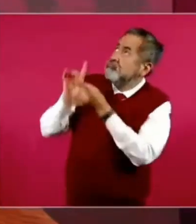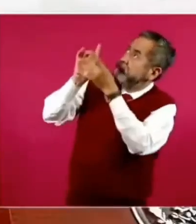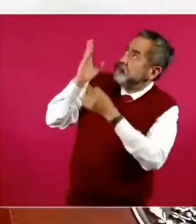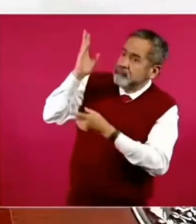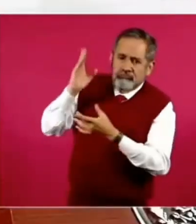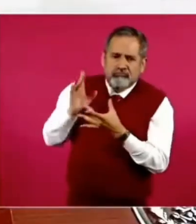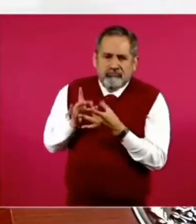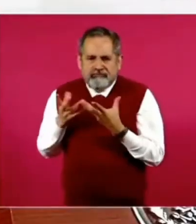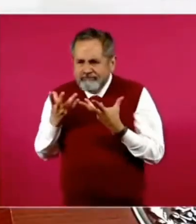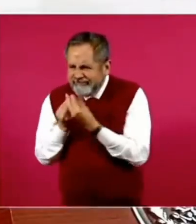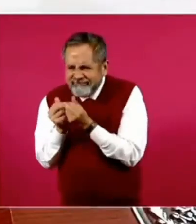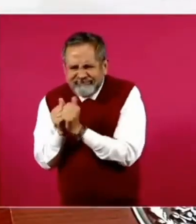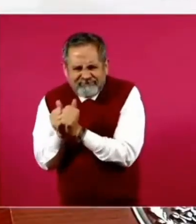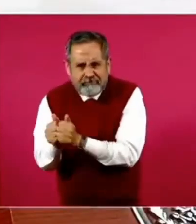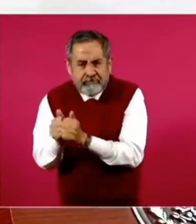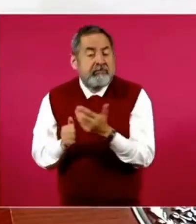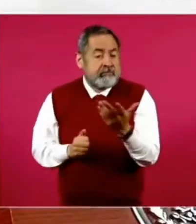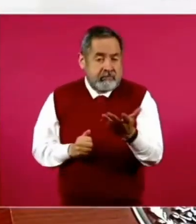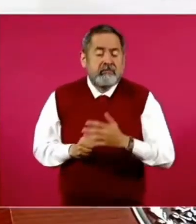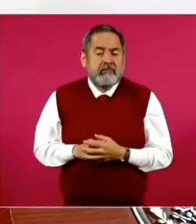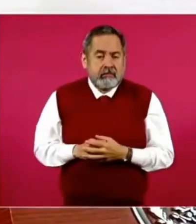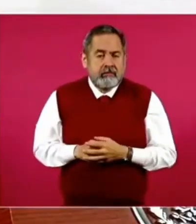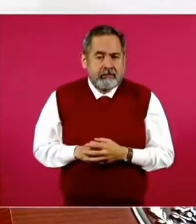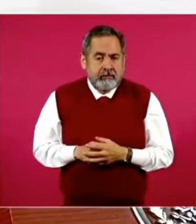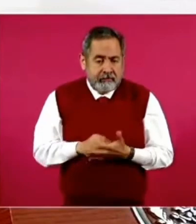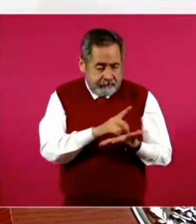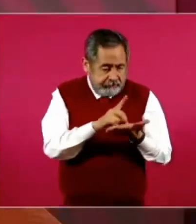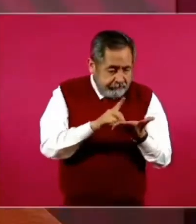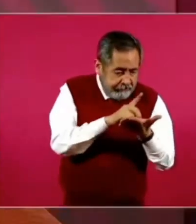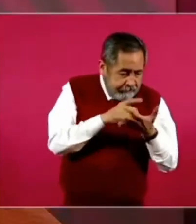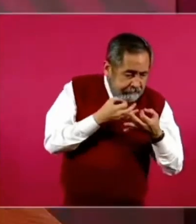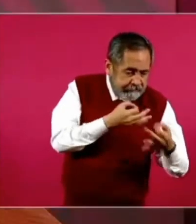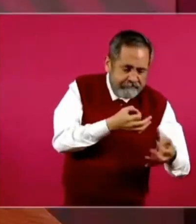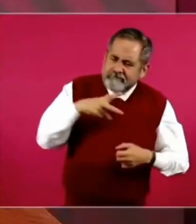espirituales, y no el consumo de la droga,